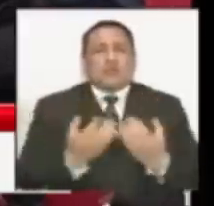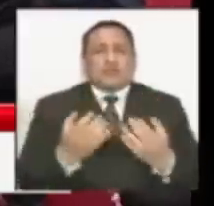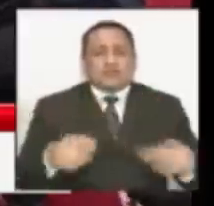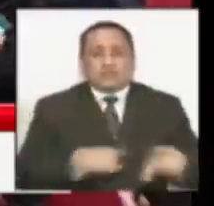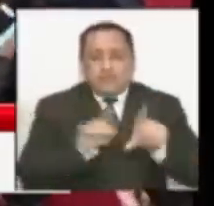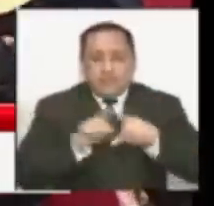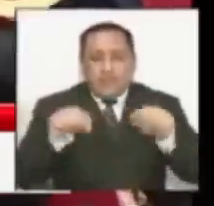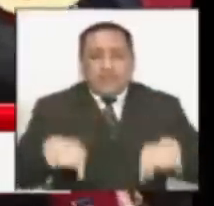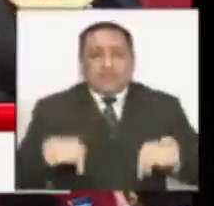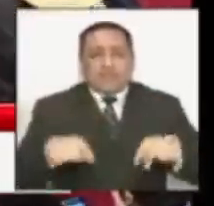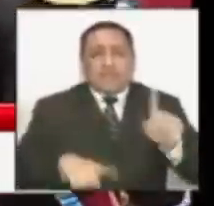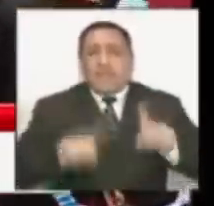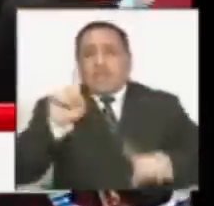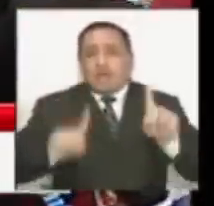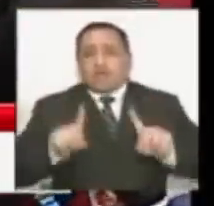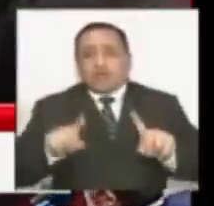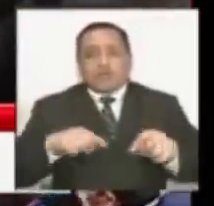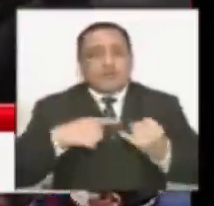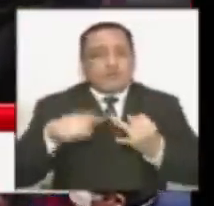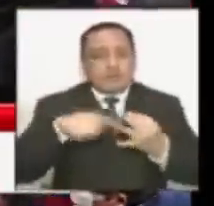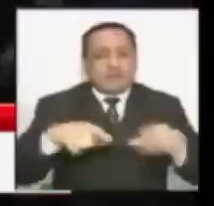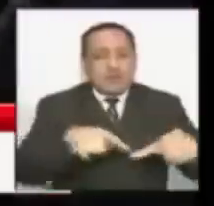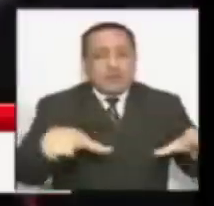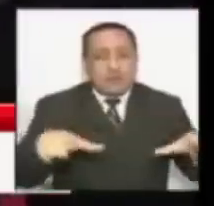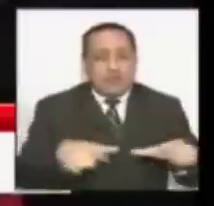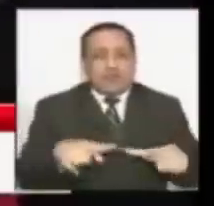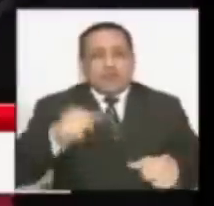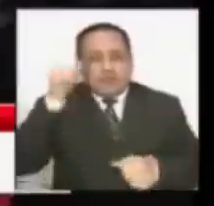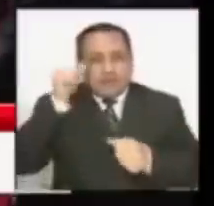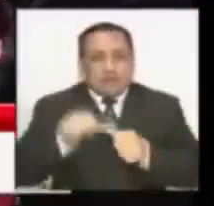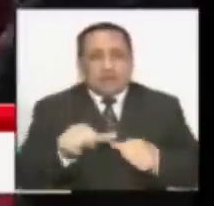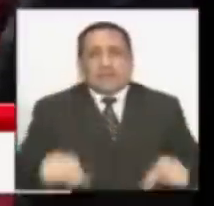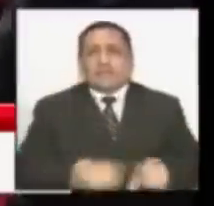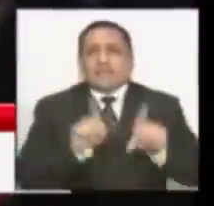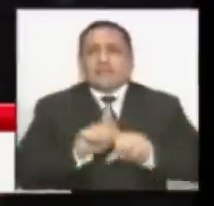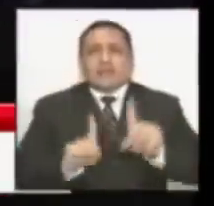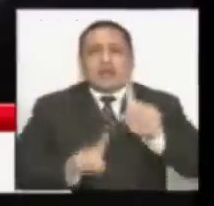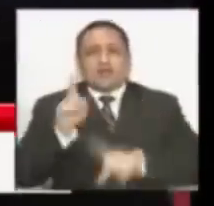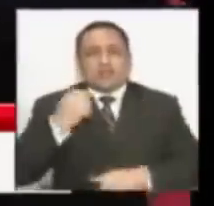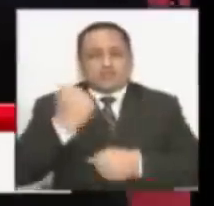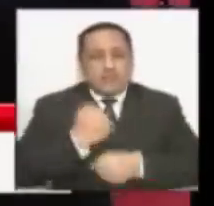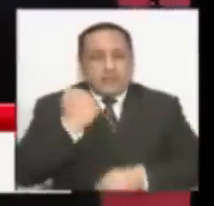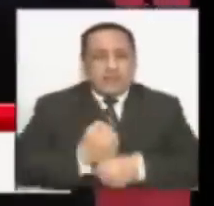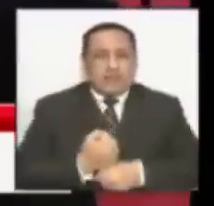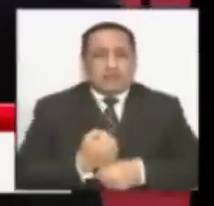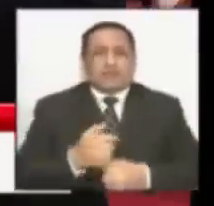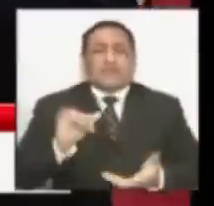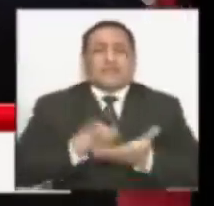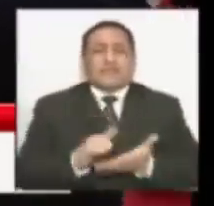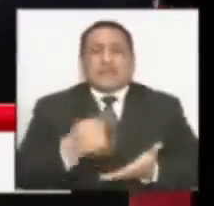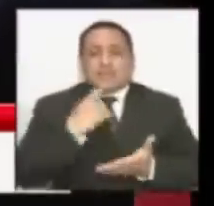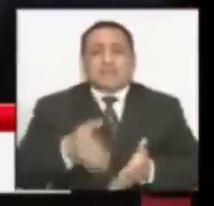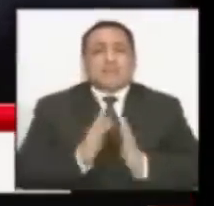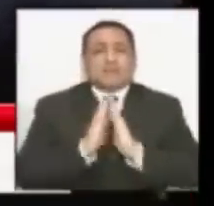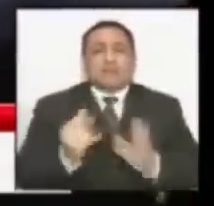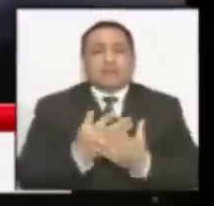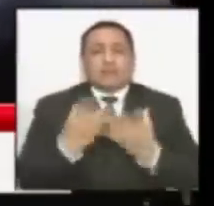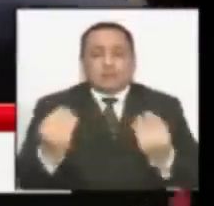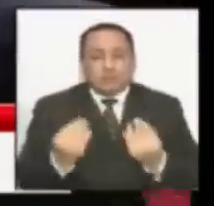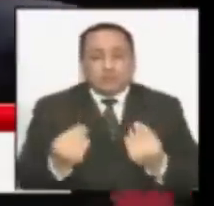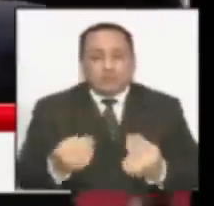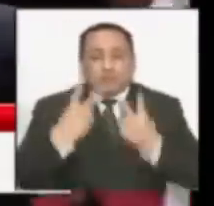También aquí, algunos en sus ubicaciones. Recordar también algunas de las otras tareas que incidió mucho,